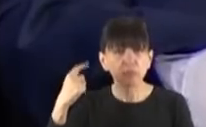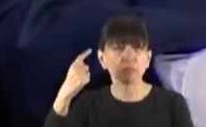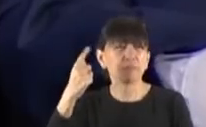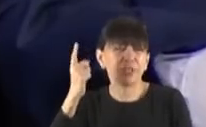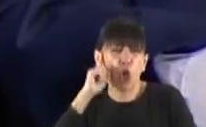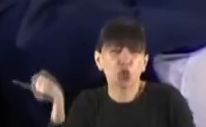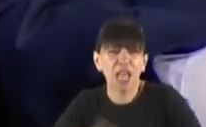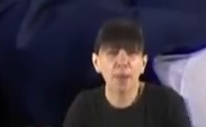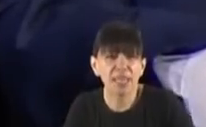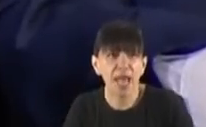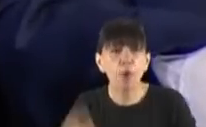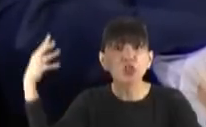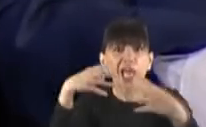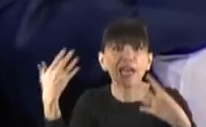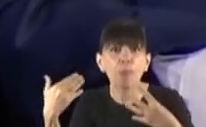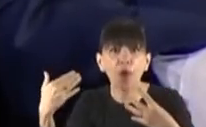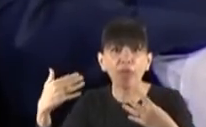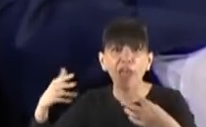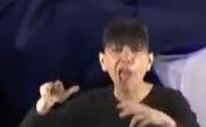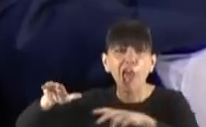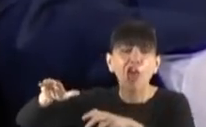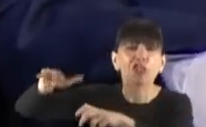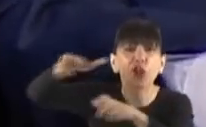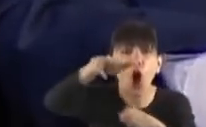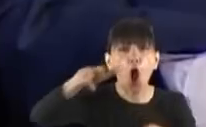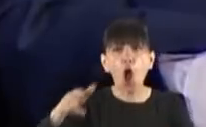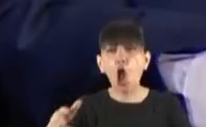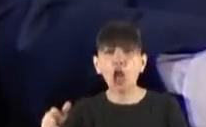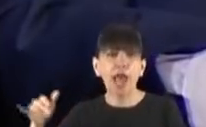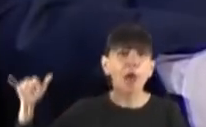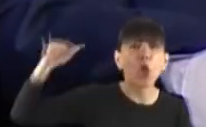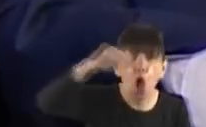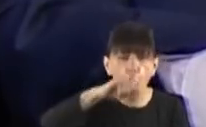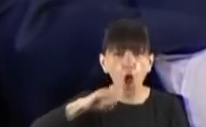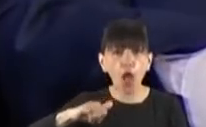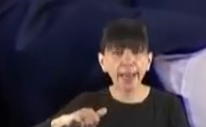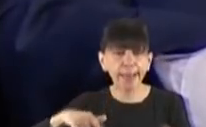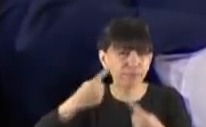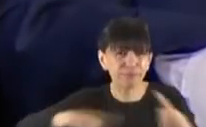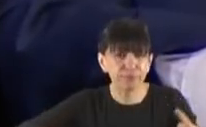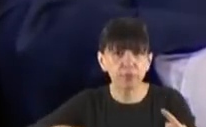tripulación, con drones, y se podrían causar los daños que se causan?